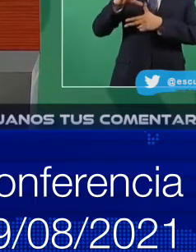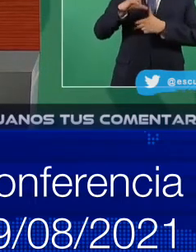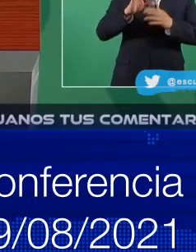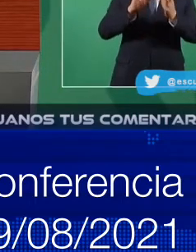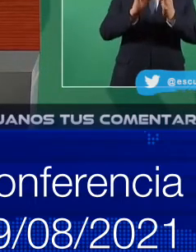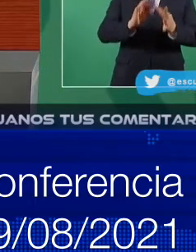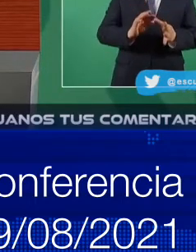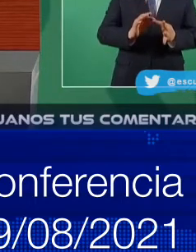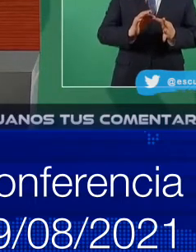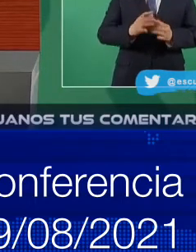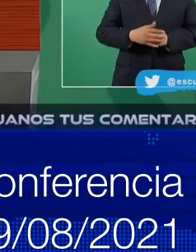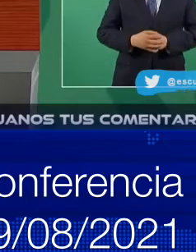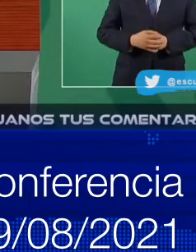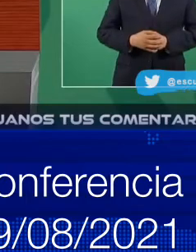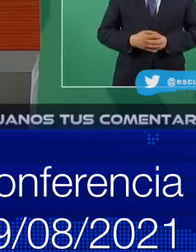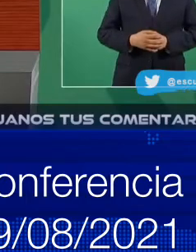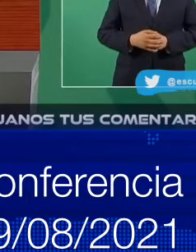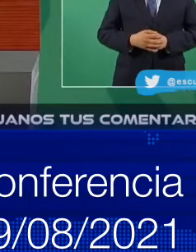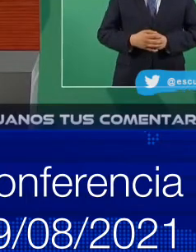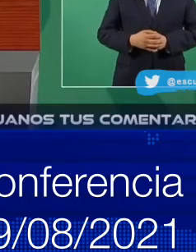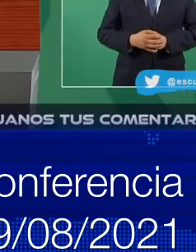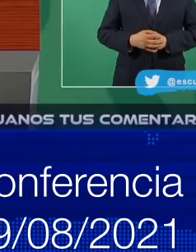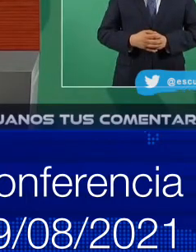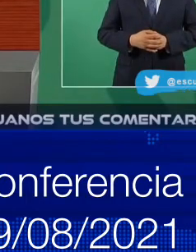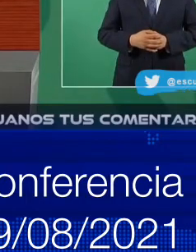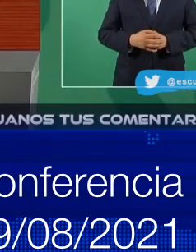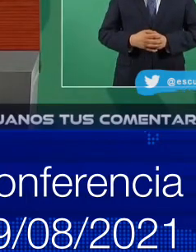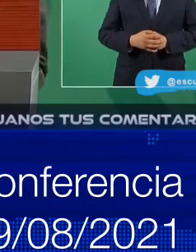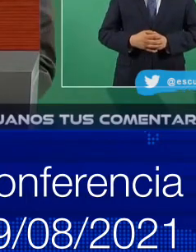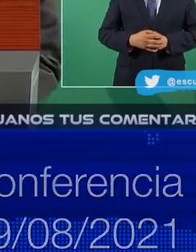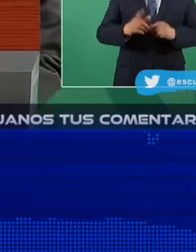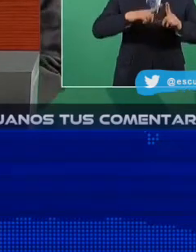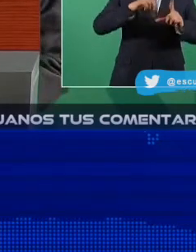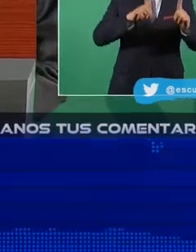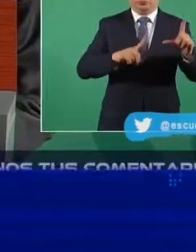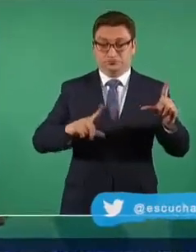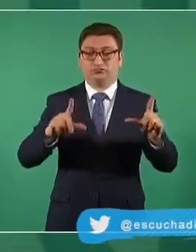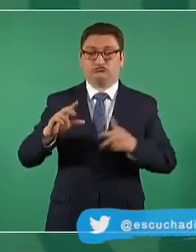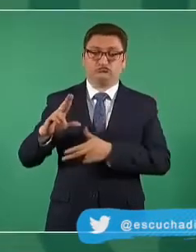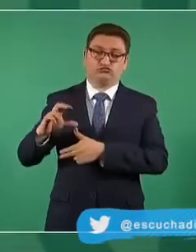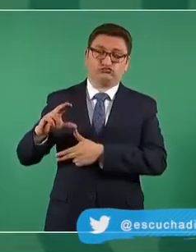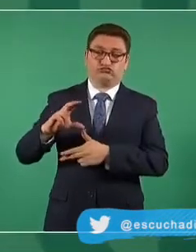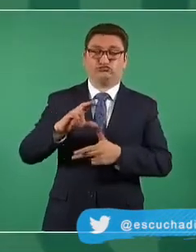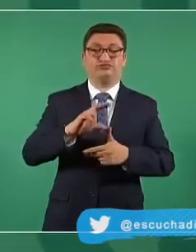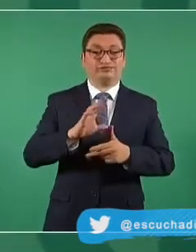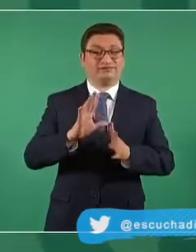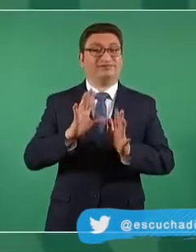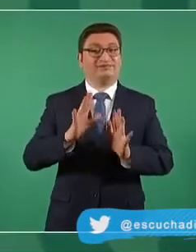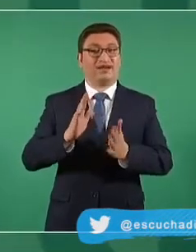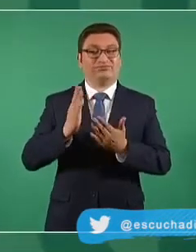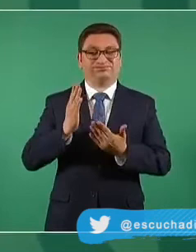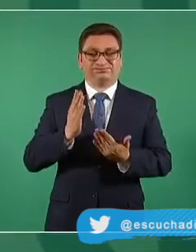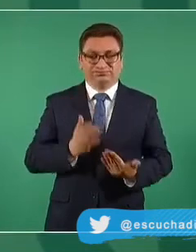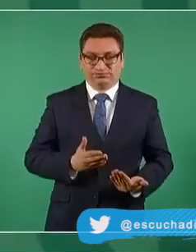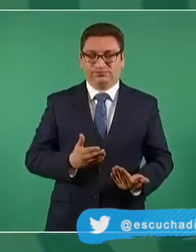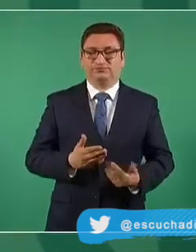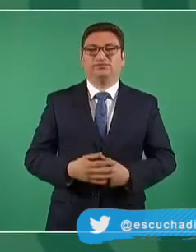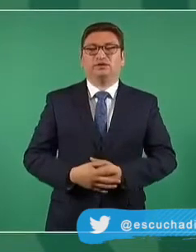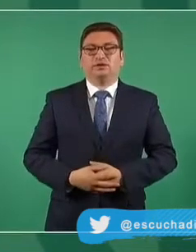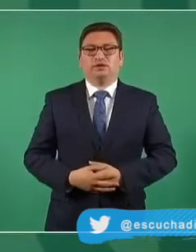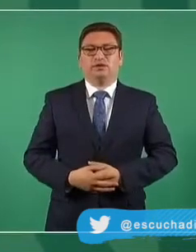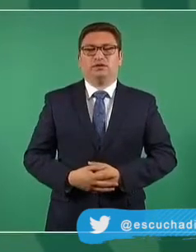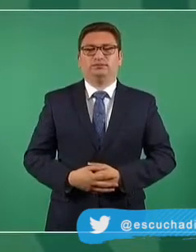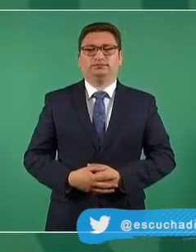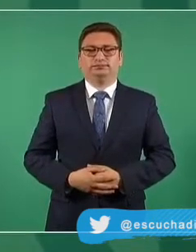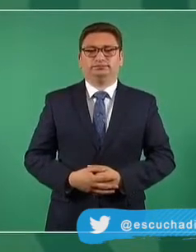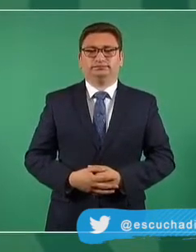que está ya en territorio nacional. El día de hoy, el presidente informa que todo el